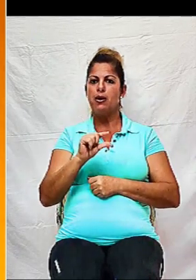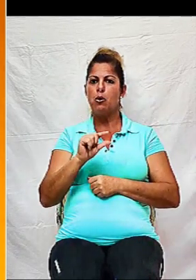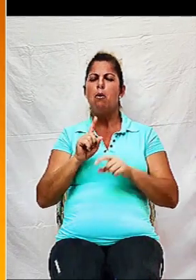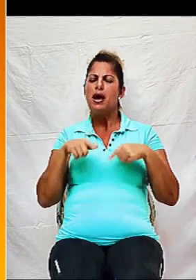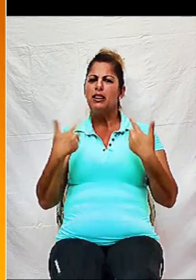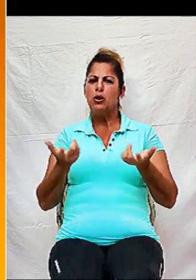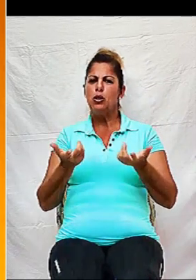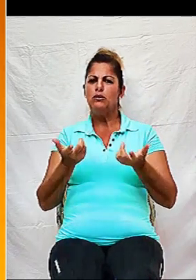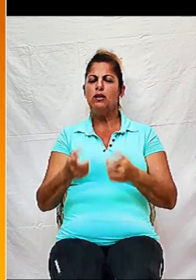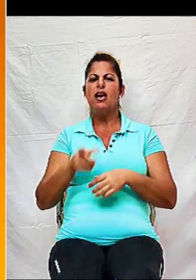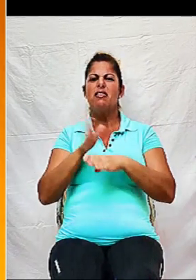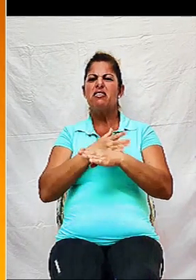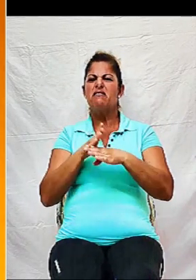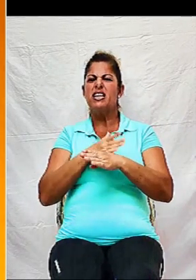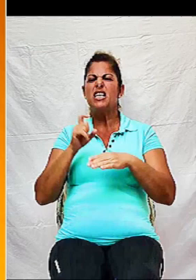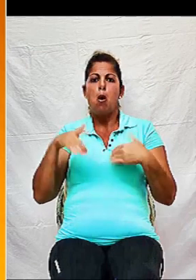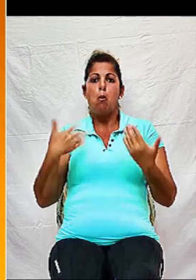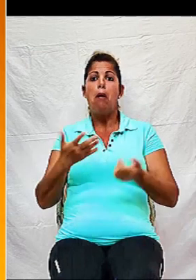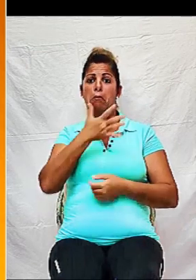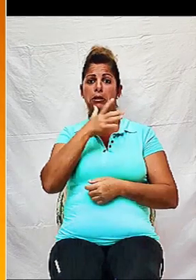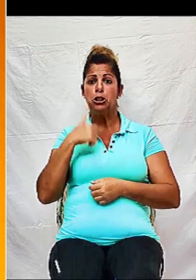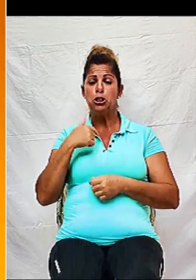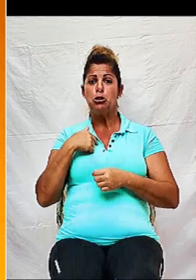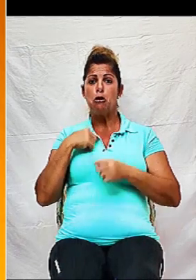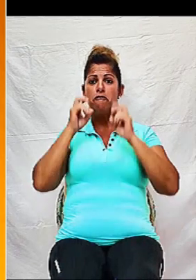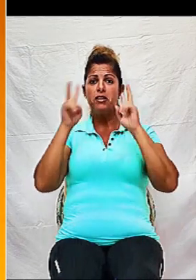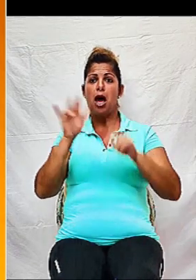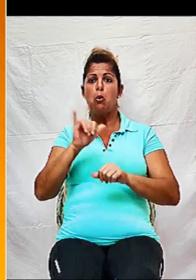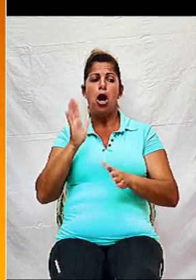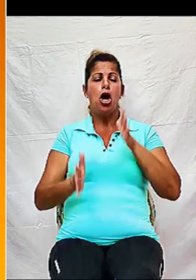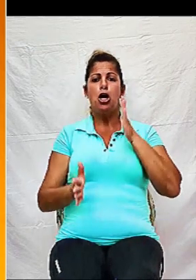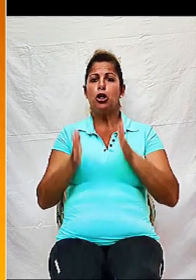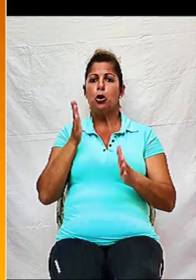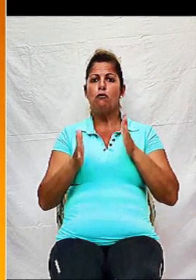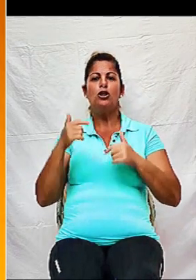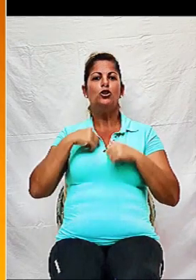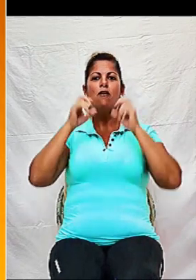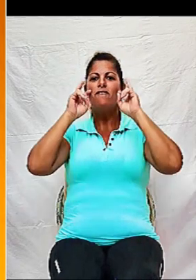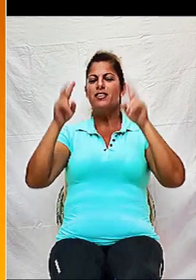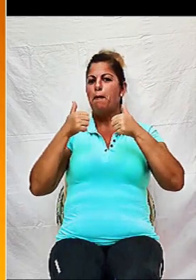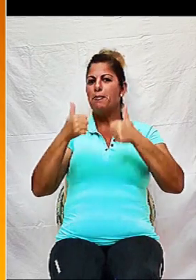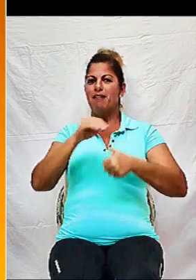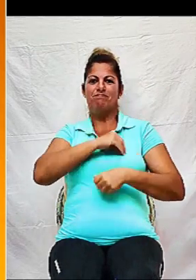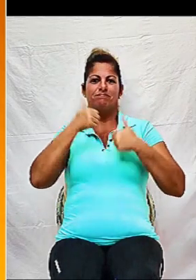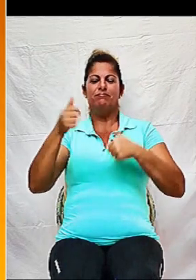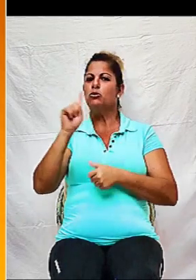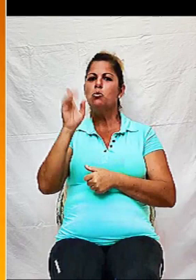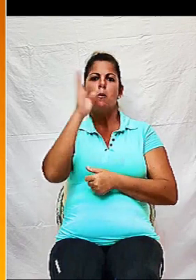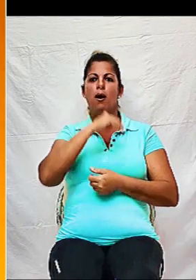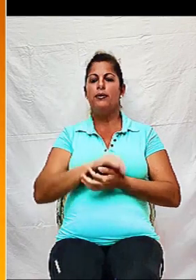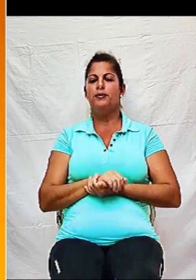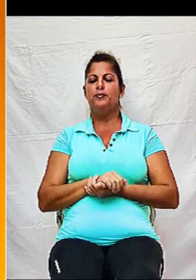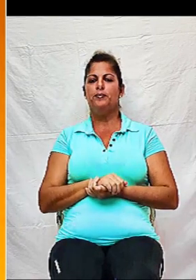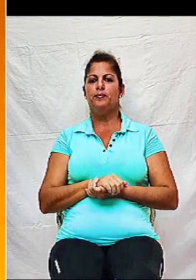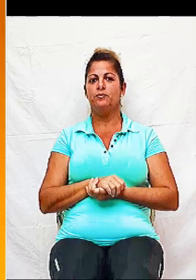vivencias, ¿qué diferencia hay entonces entre vivir en piloto automático y no vivir en